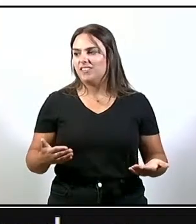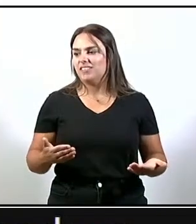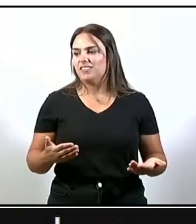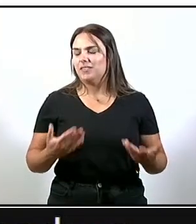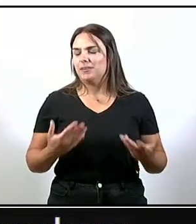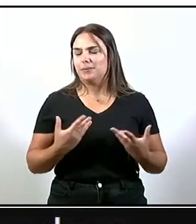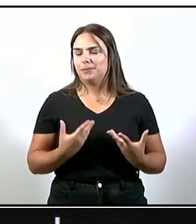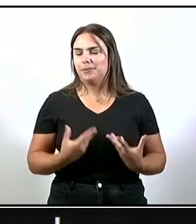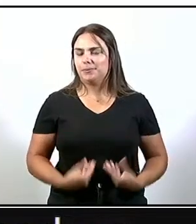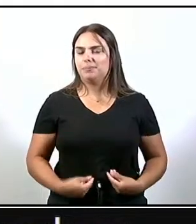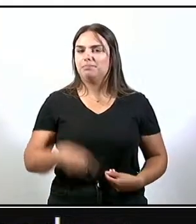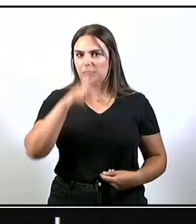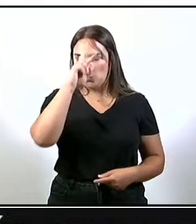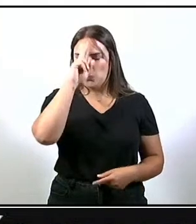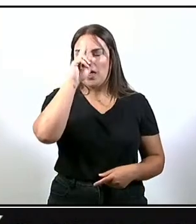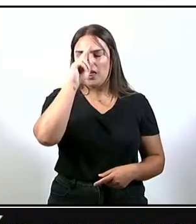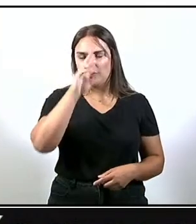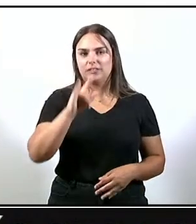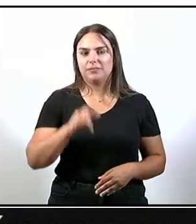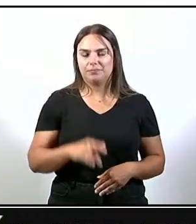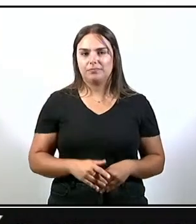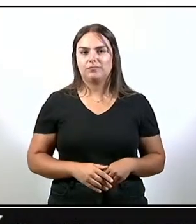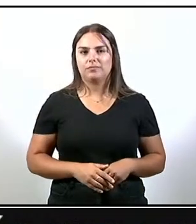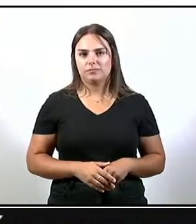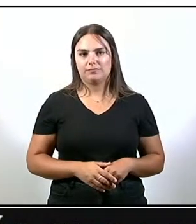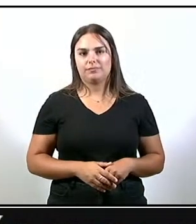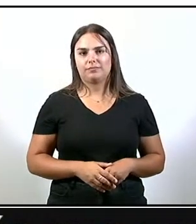inmensa preocupación.